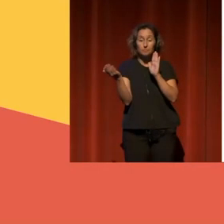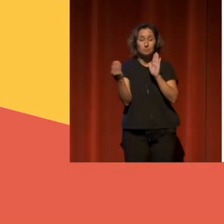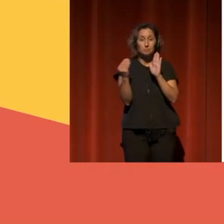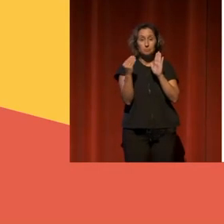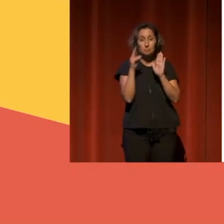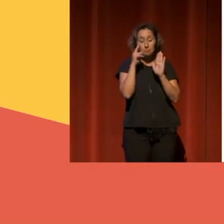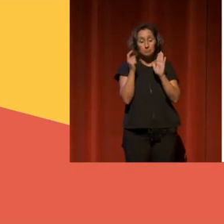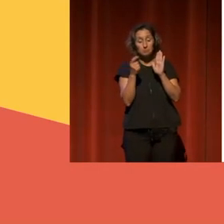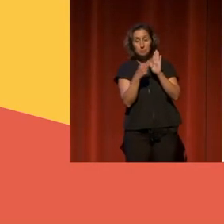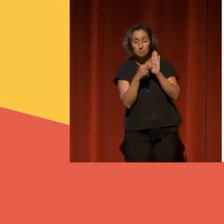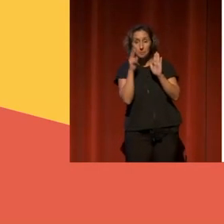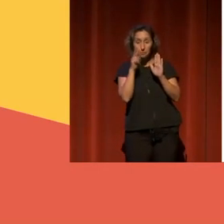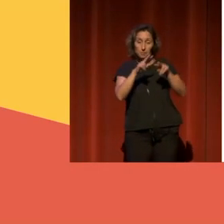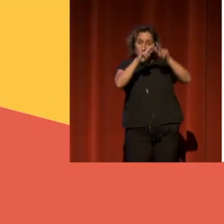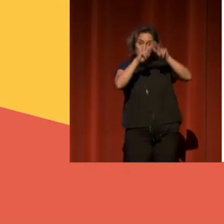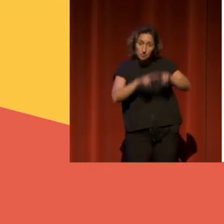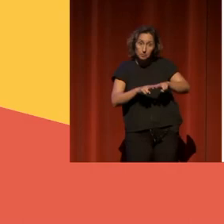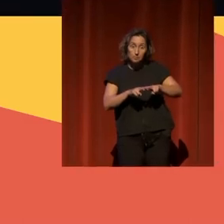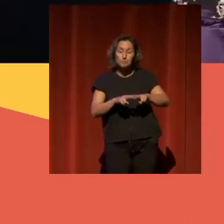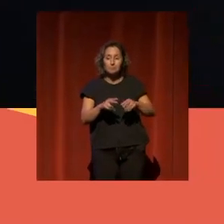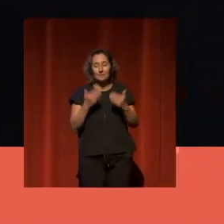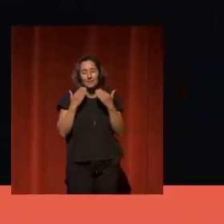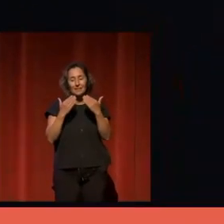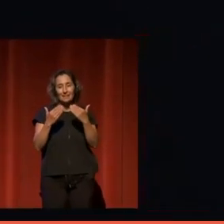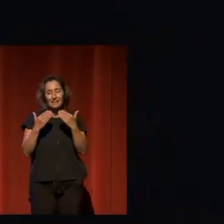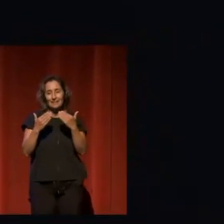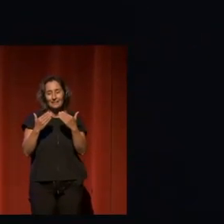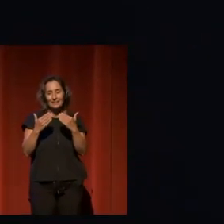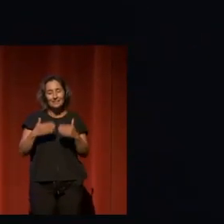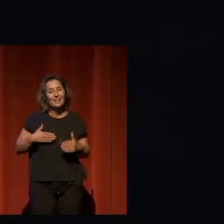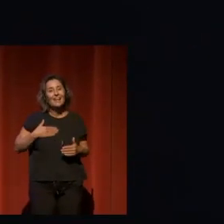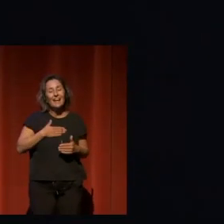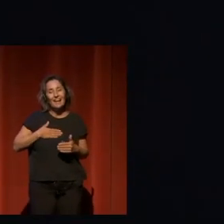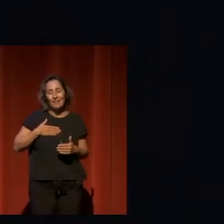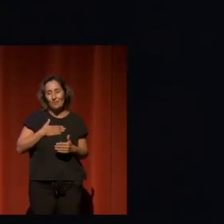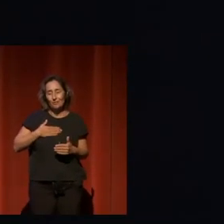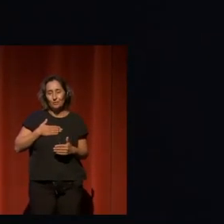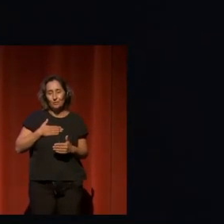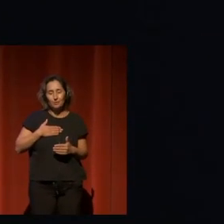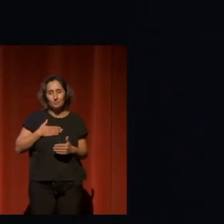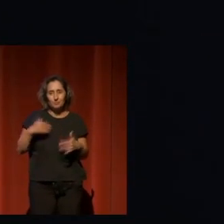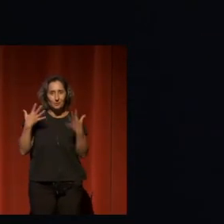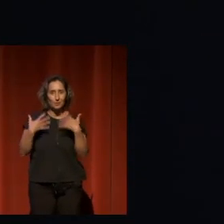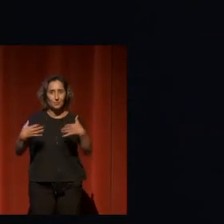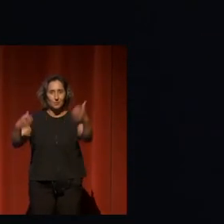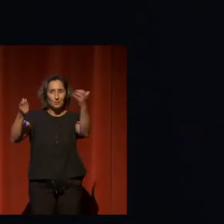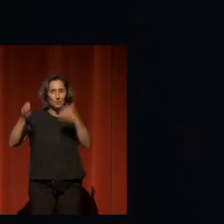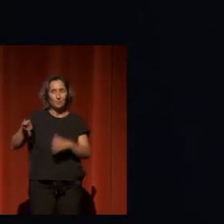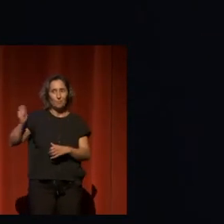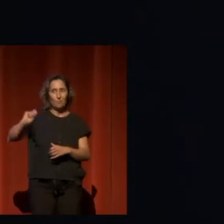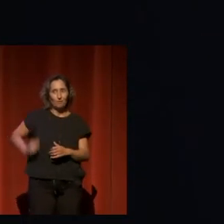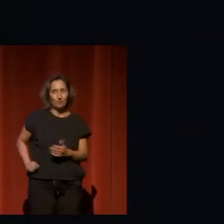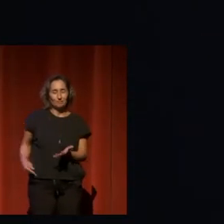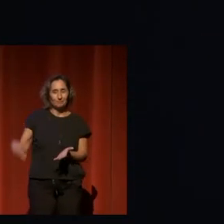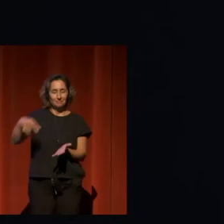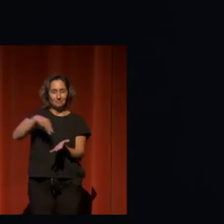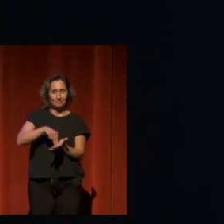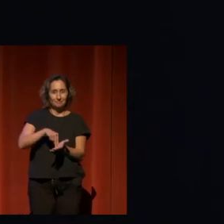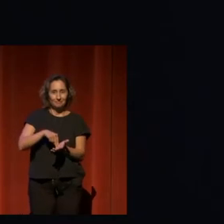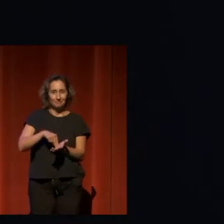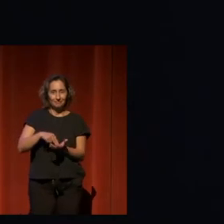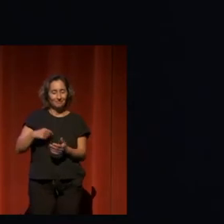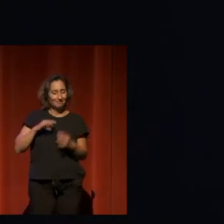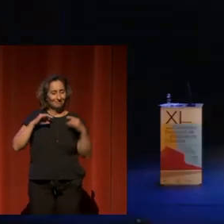consultarla o leerla en algún momento. Y muchísimas gracias. Es un honor estar aquí entre tantos profesionales. Así que estamos